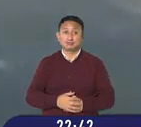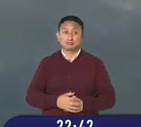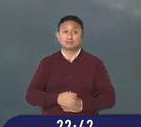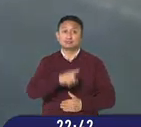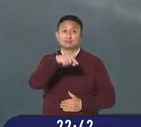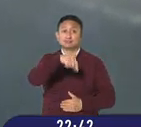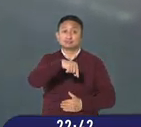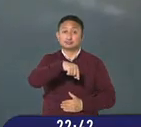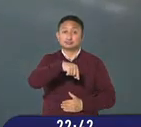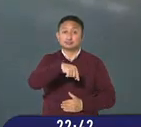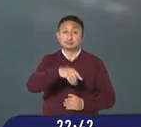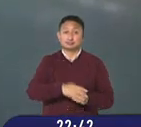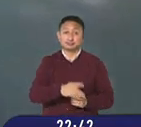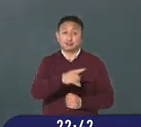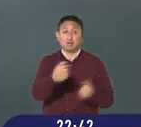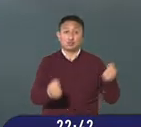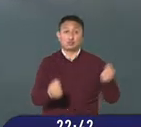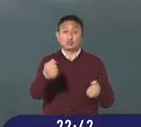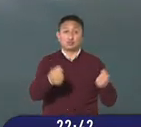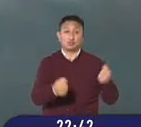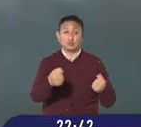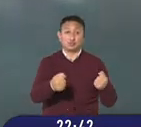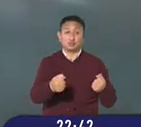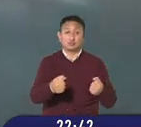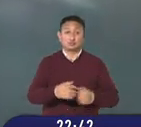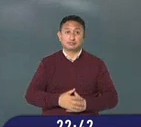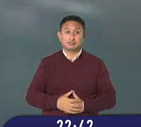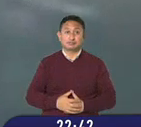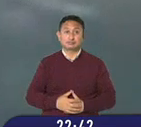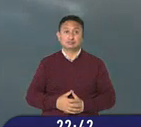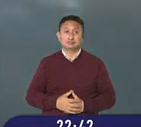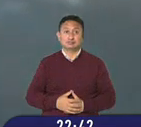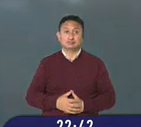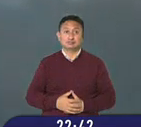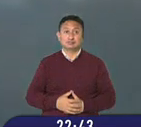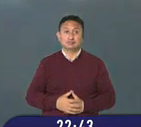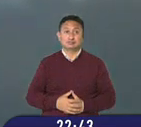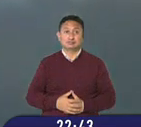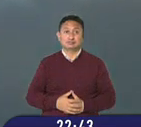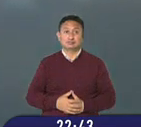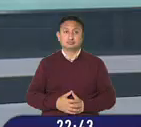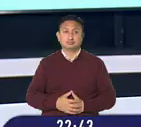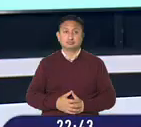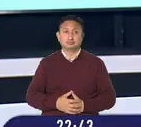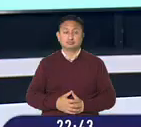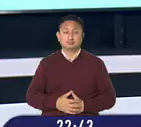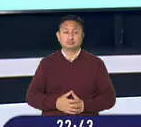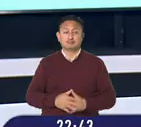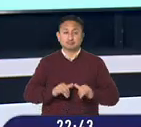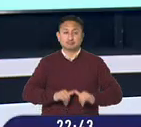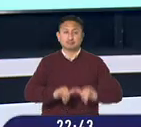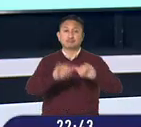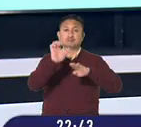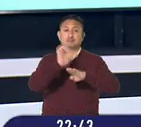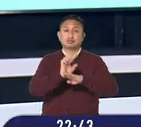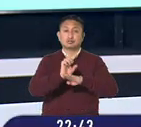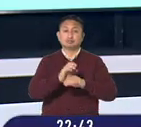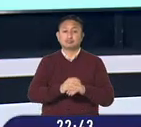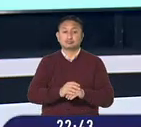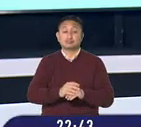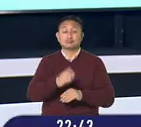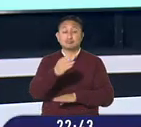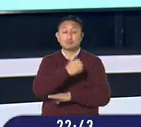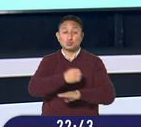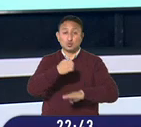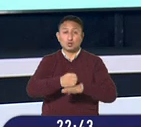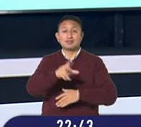que se ve involucrado un tráiler con su contenedor, informó Maite Morán. Recorremos el país. En la provincia del Oro,